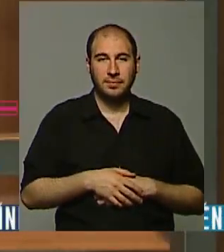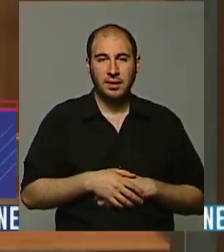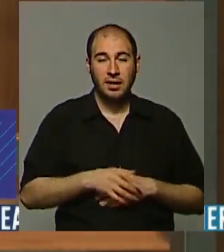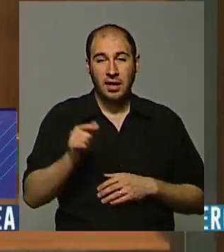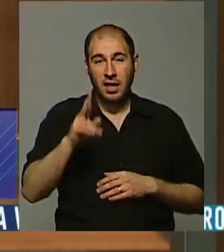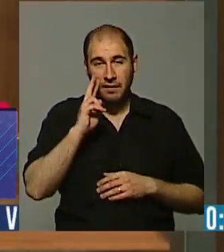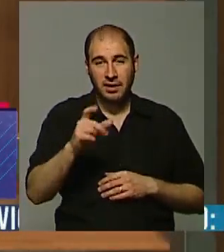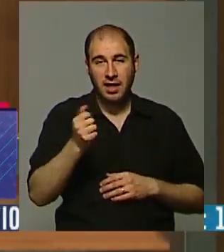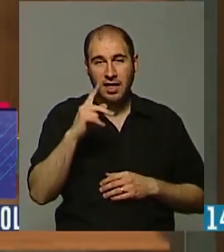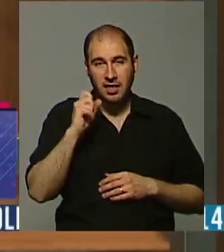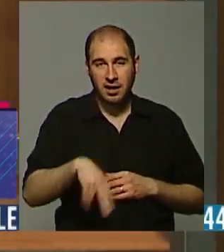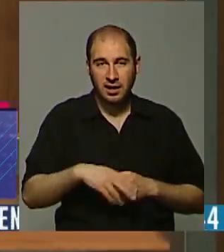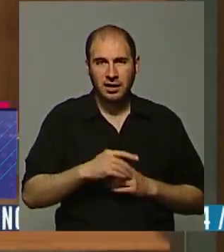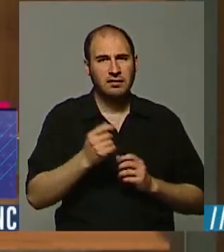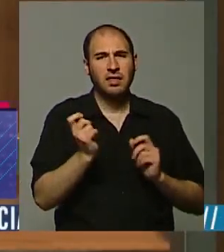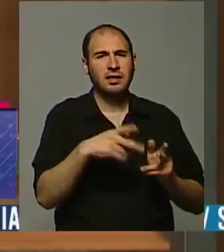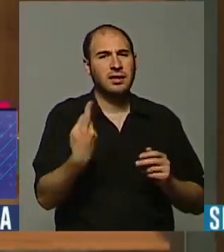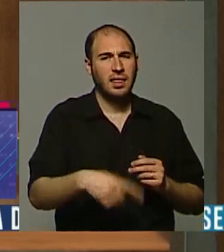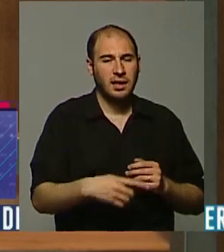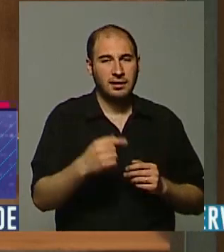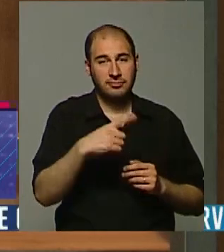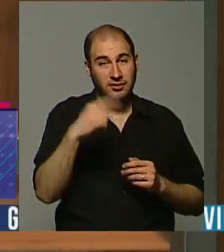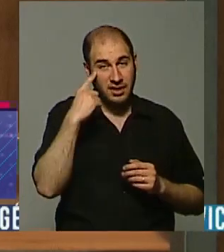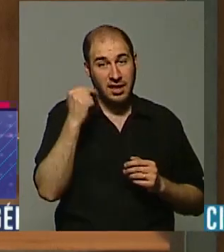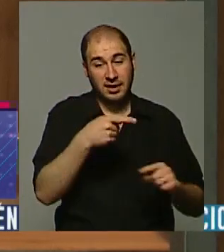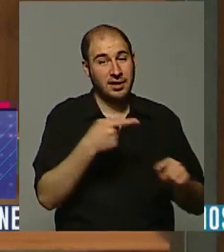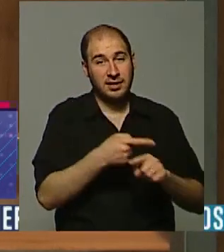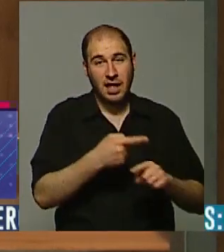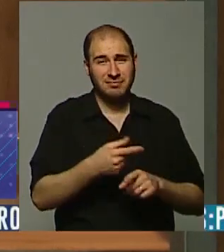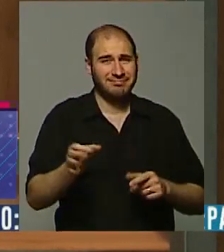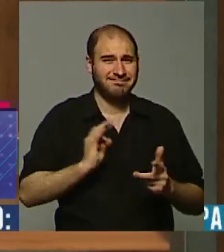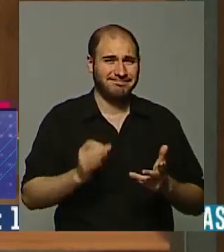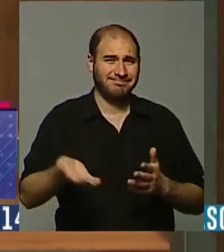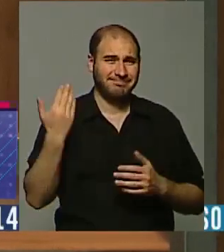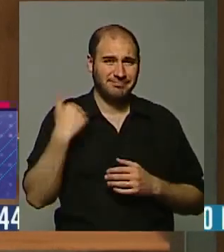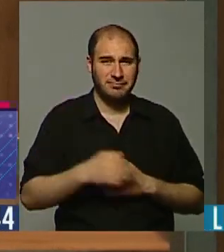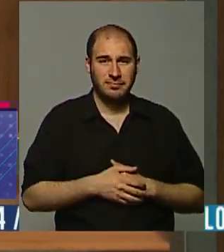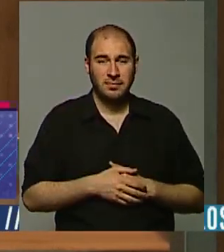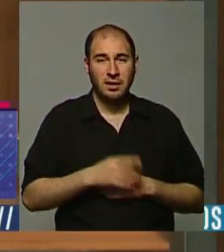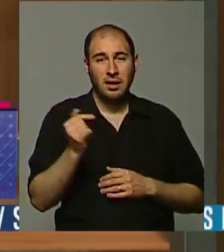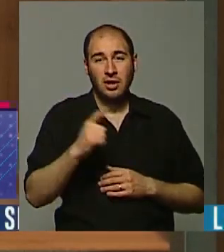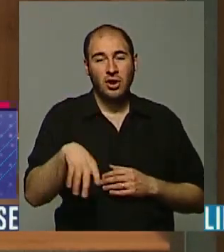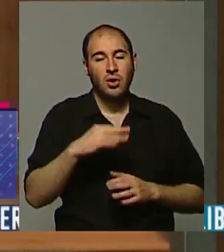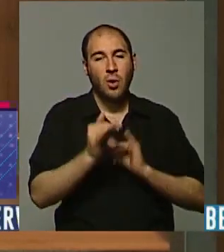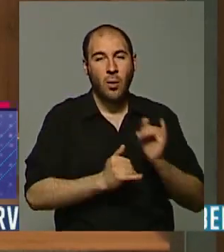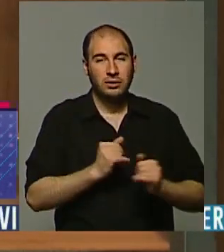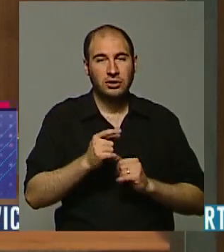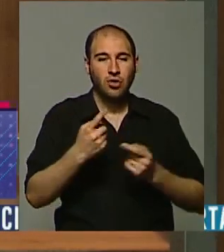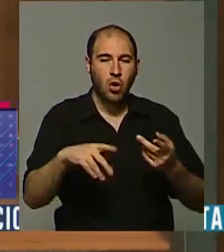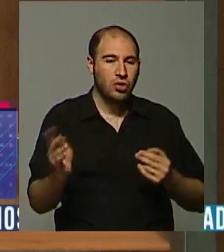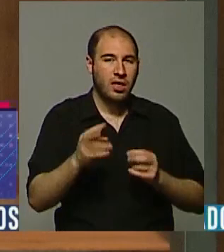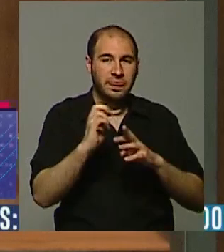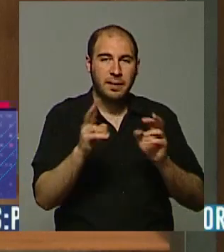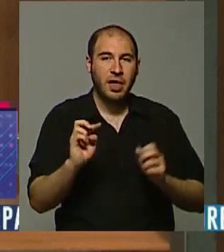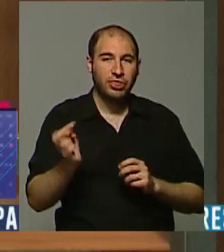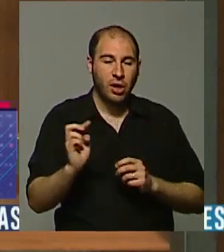Bueno, y veíamos a Adriana Lin. ¿Qué podemos decir, José, pensando en que es un reclamo que hacen muchos, ¿no? Esto de que nos basamos mucho para todo en el